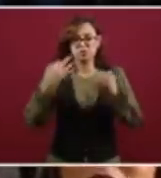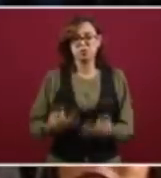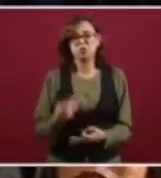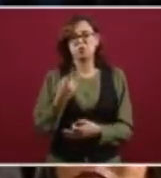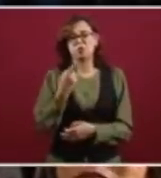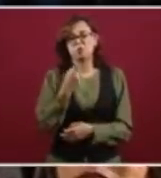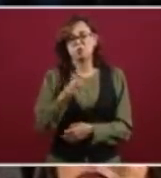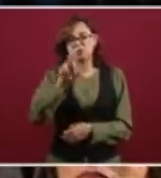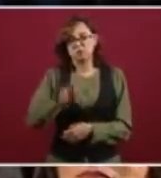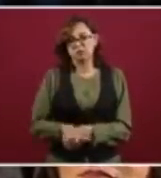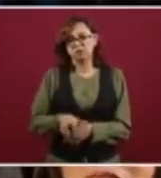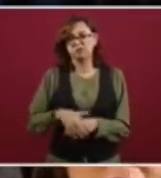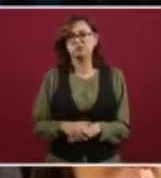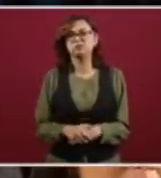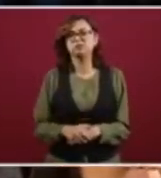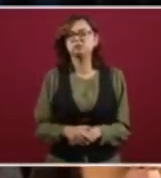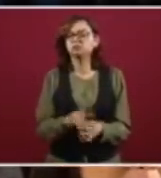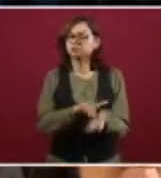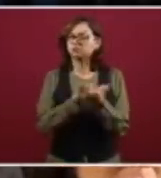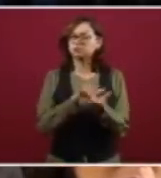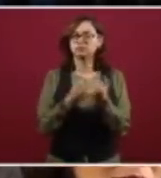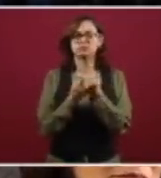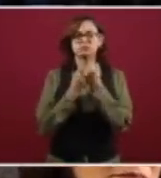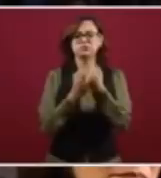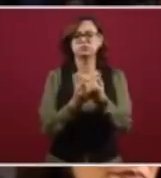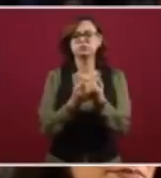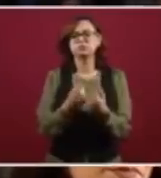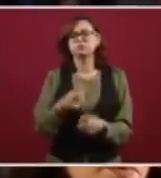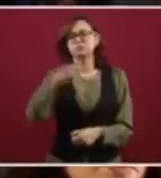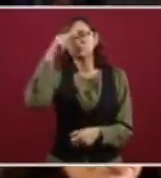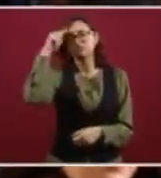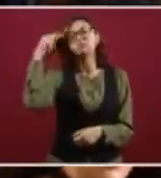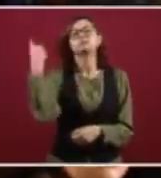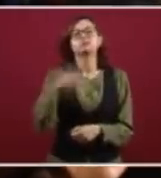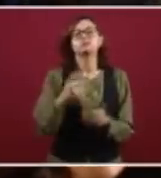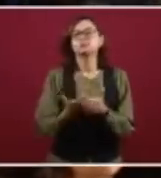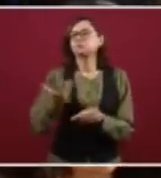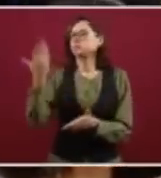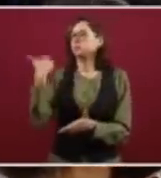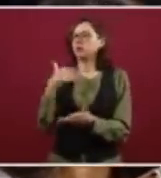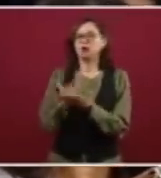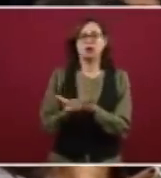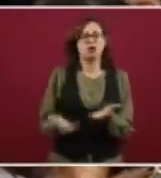Rico sigue solidario con México hoy y ha estado en el pasado,